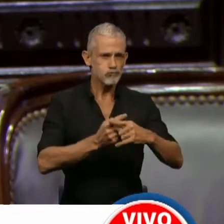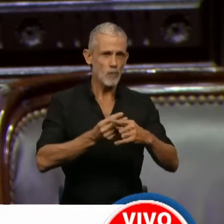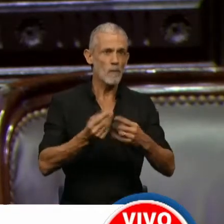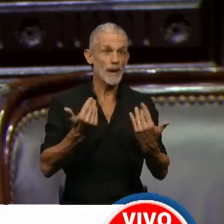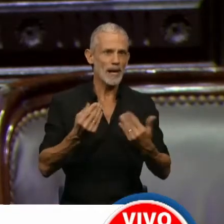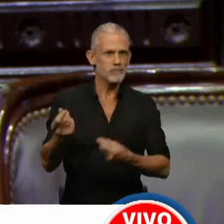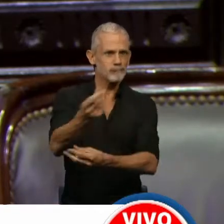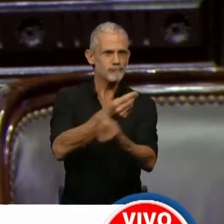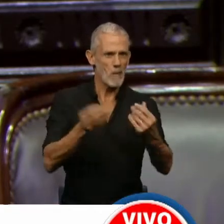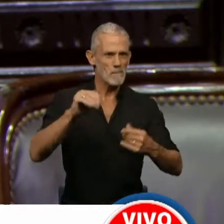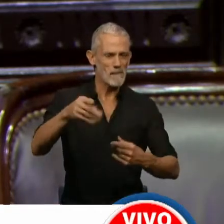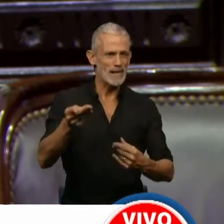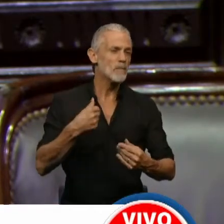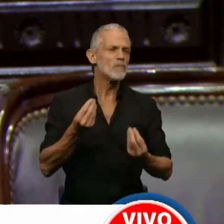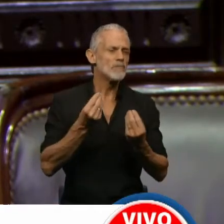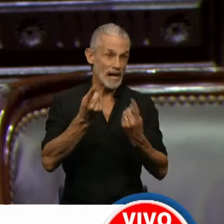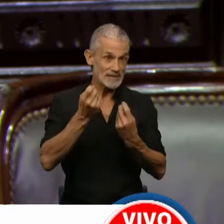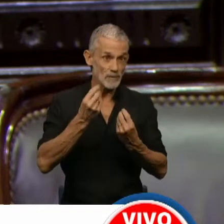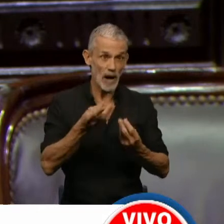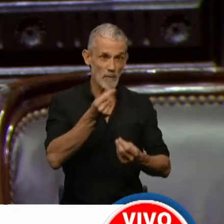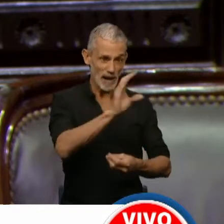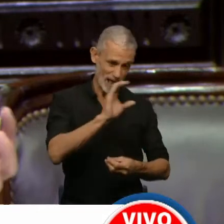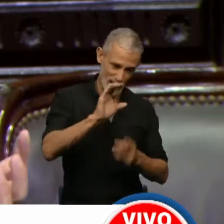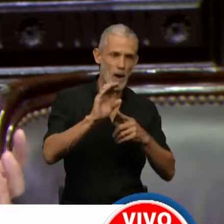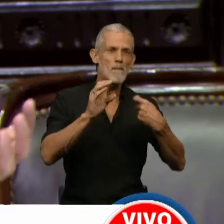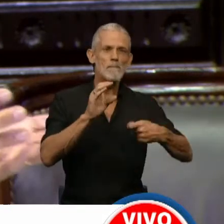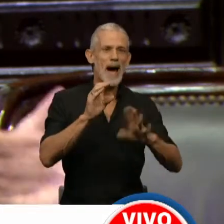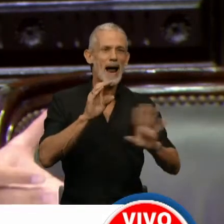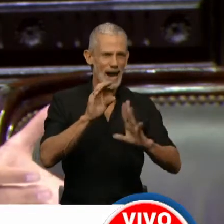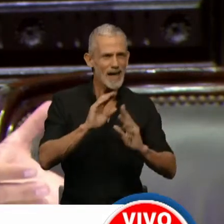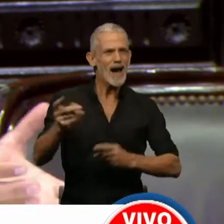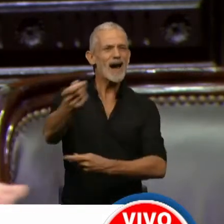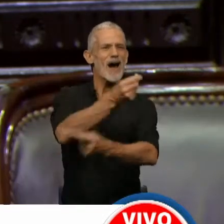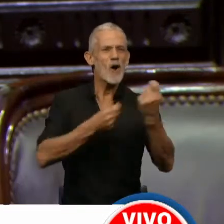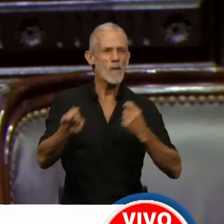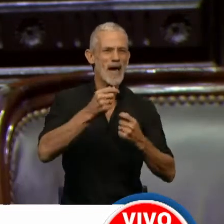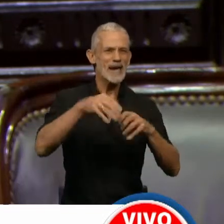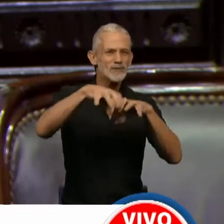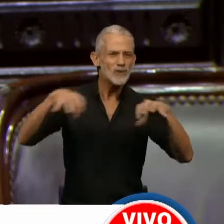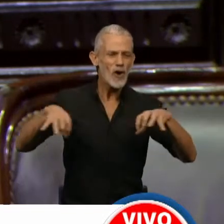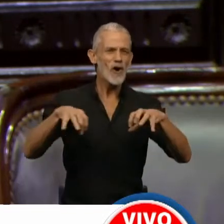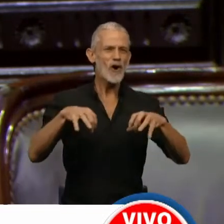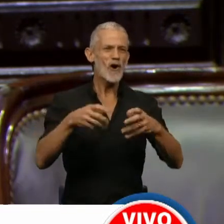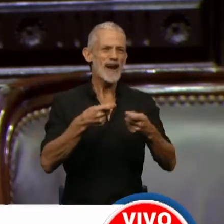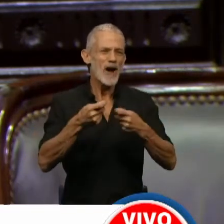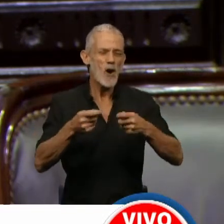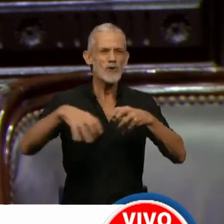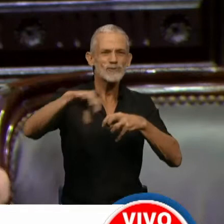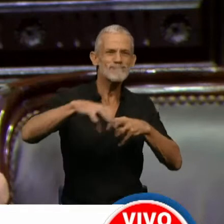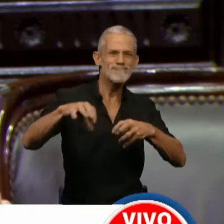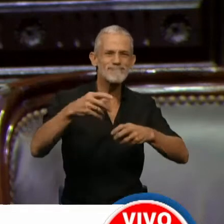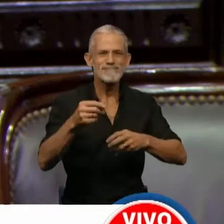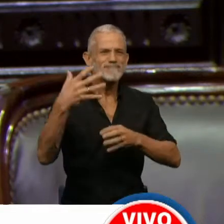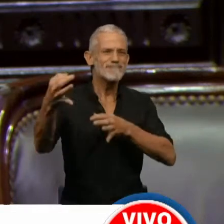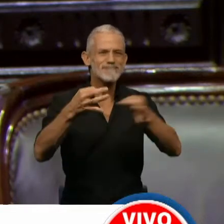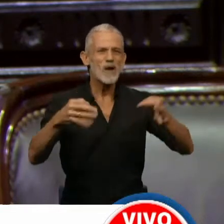demanda. Y por eso necesitamos que ese dinero que se deje de pagar en el impuesto vuelva al comercio de cada barrio, a la despensa de cada barrio, de cada pueblo, y que eso